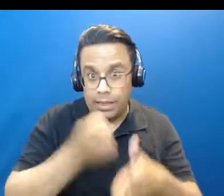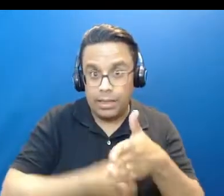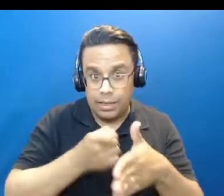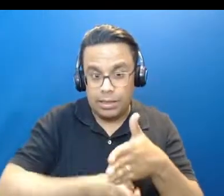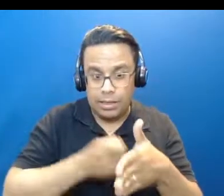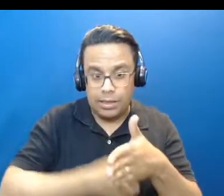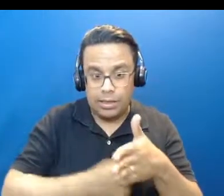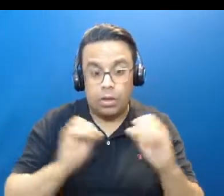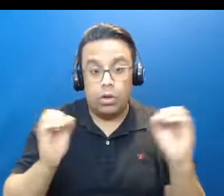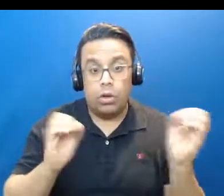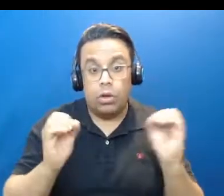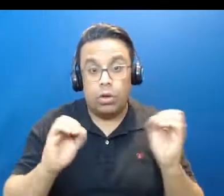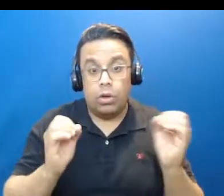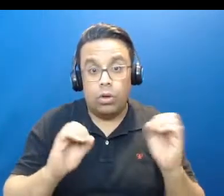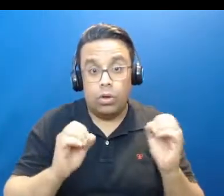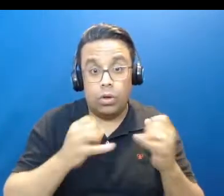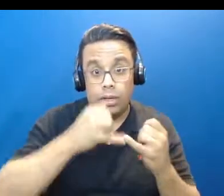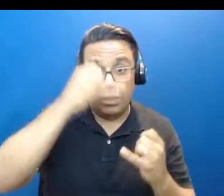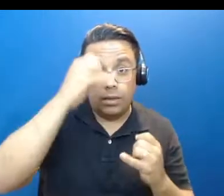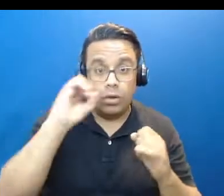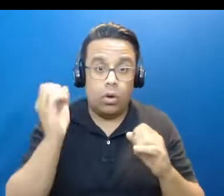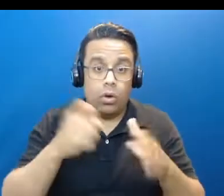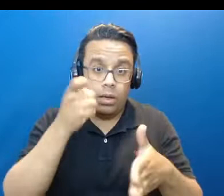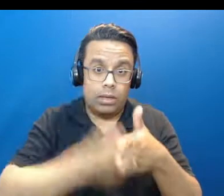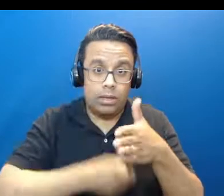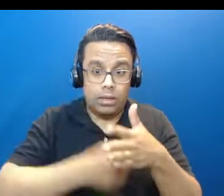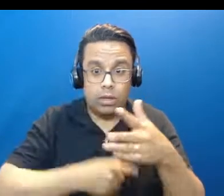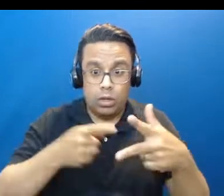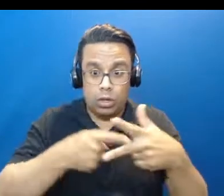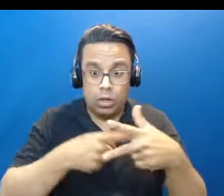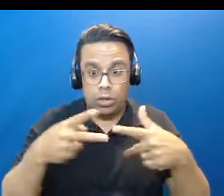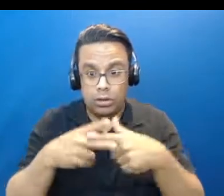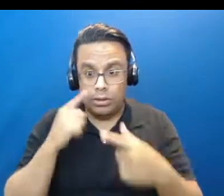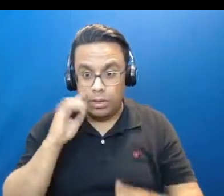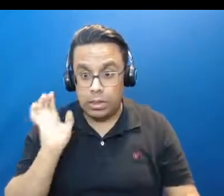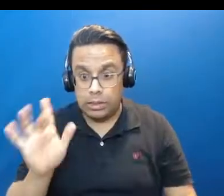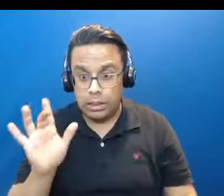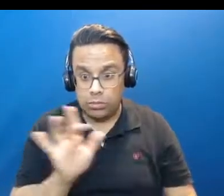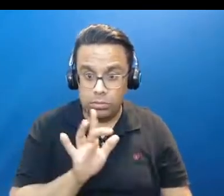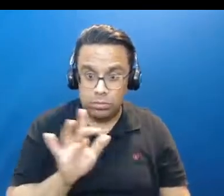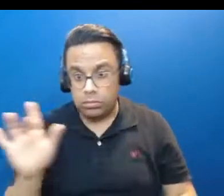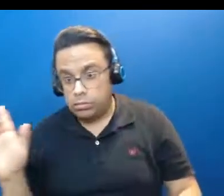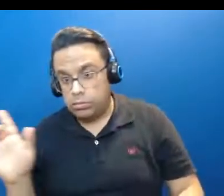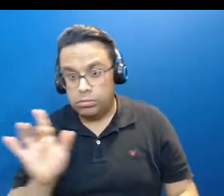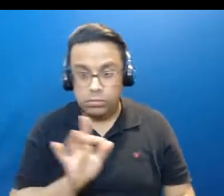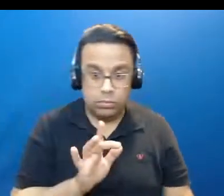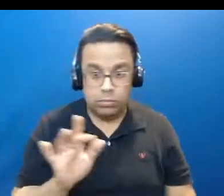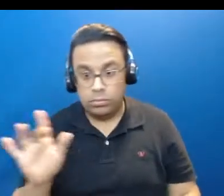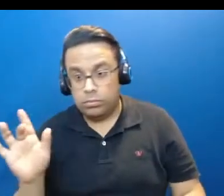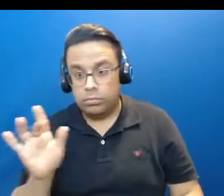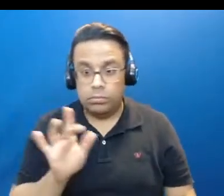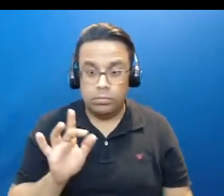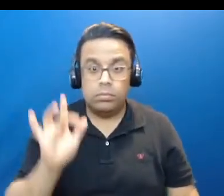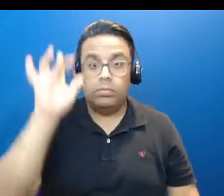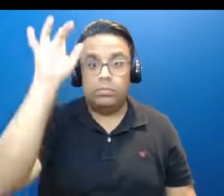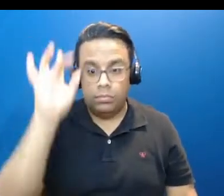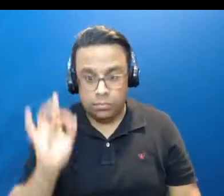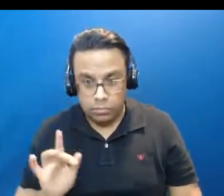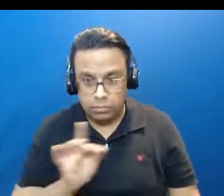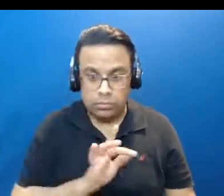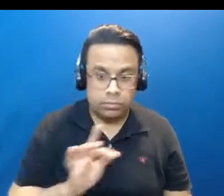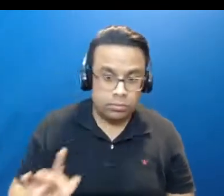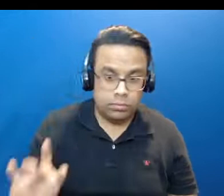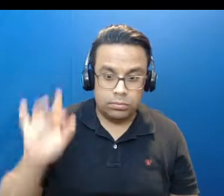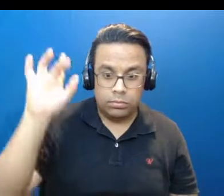o editar cota. Entonces seleccionamos la cota y podemos modificar la posición, la distancia y